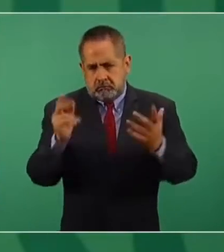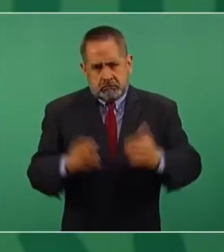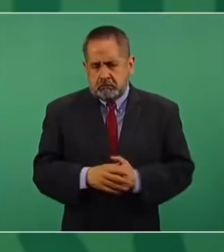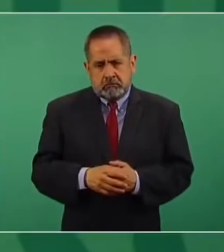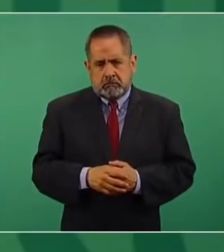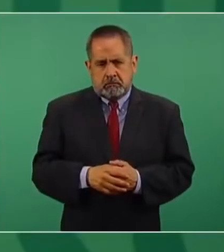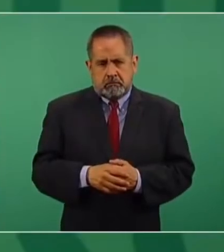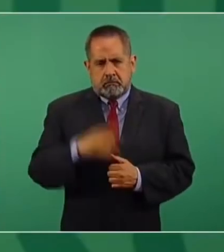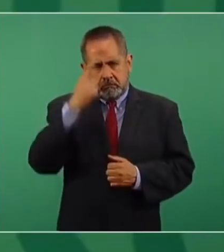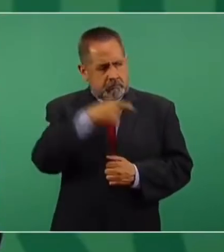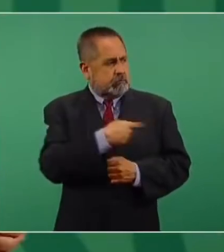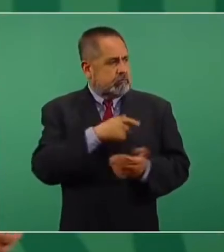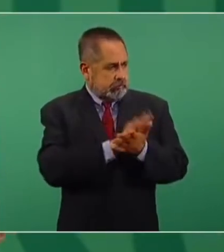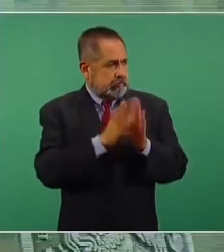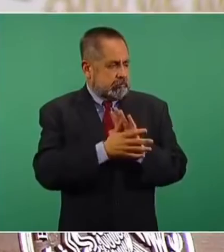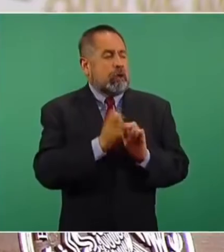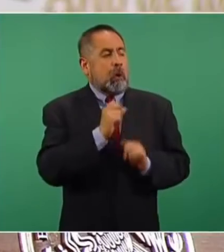porque sería una complicidad.